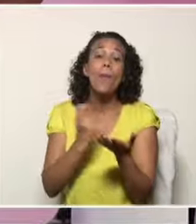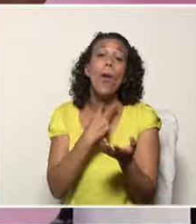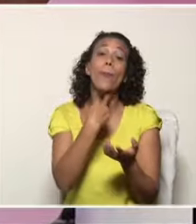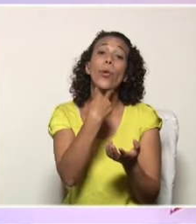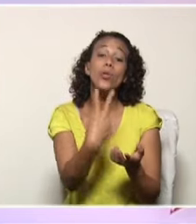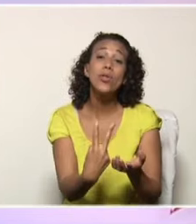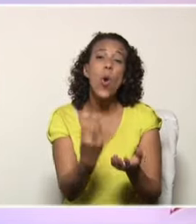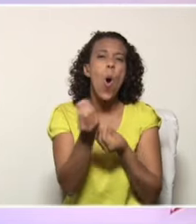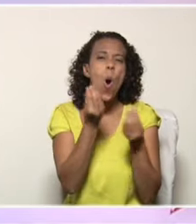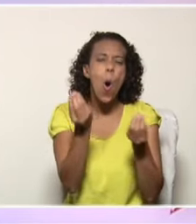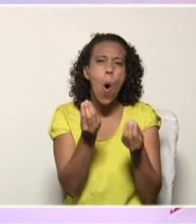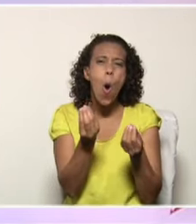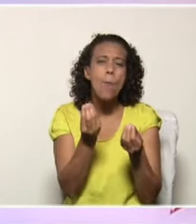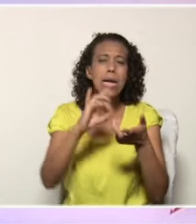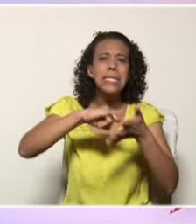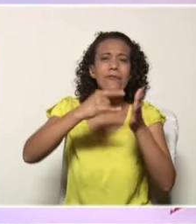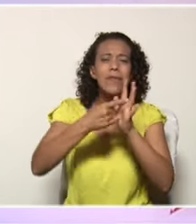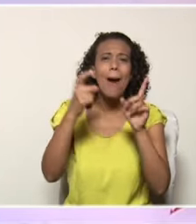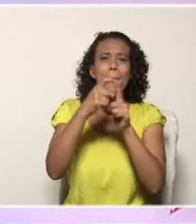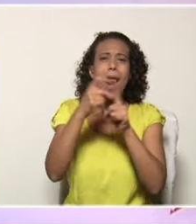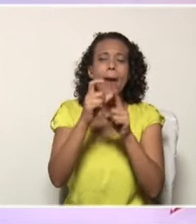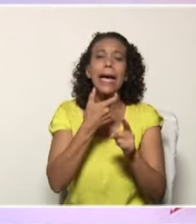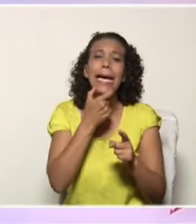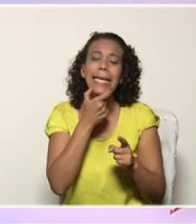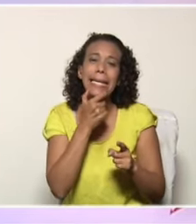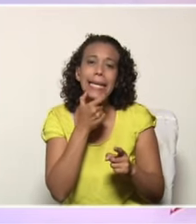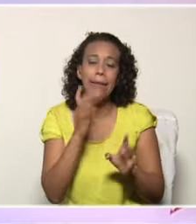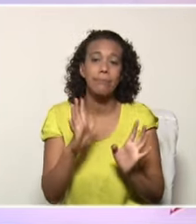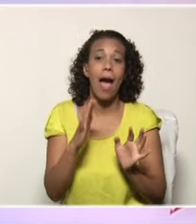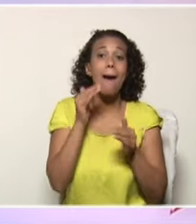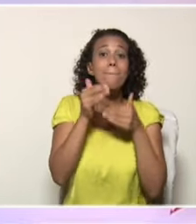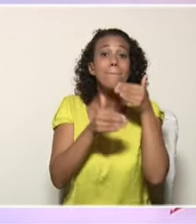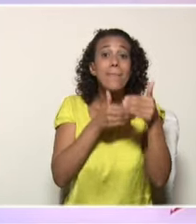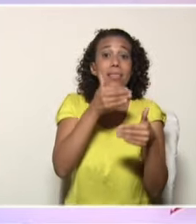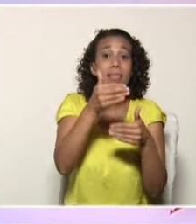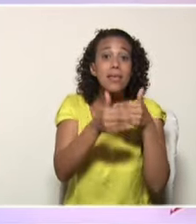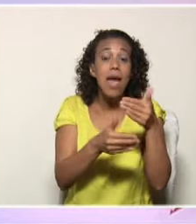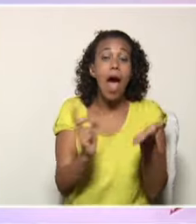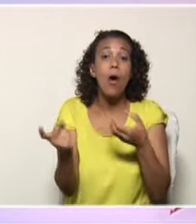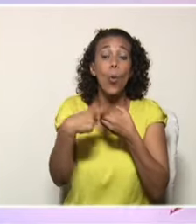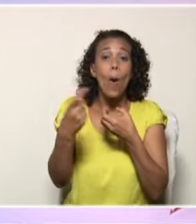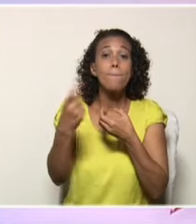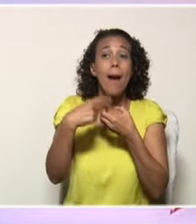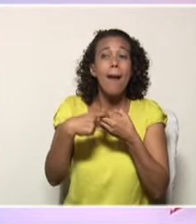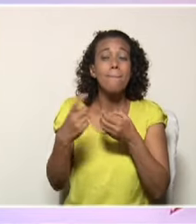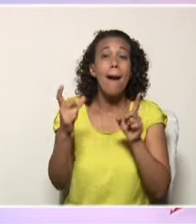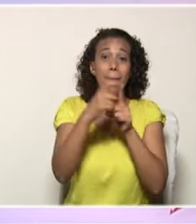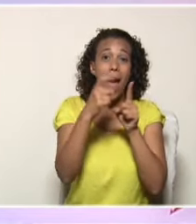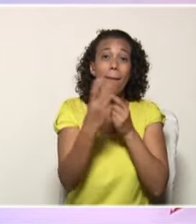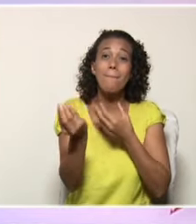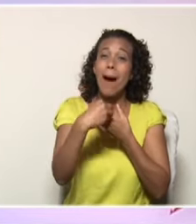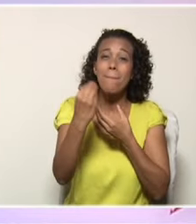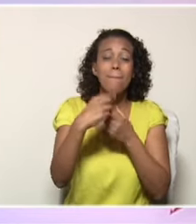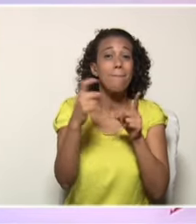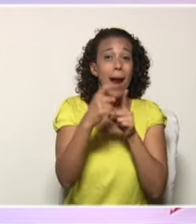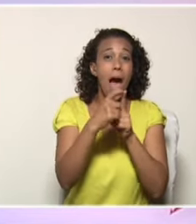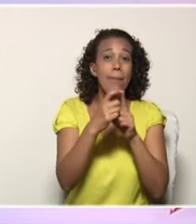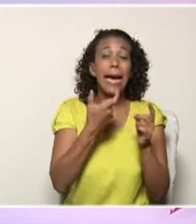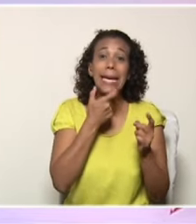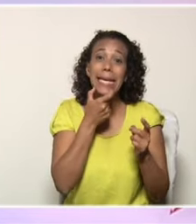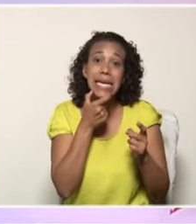e inclusive el significado de la palabra. A medida que se van incorporando nuevas palabras en